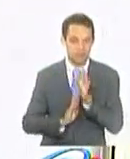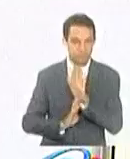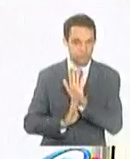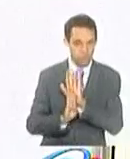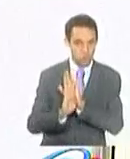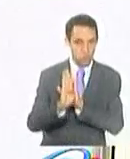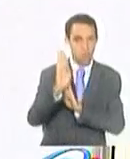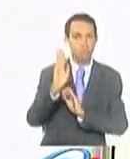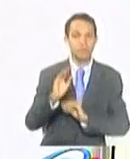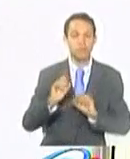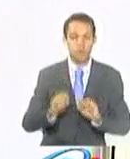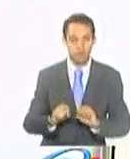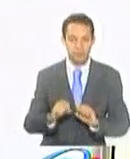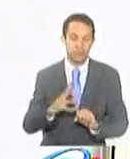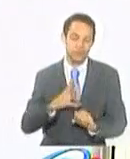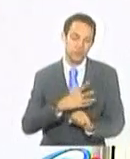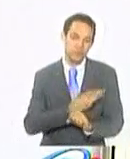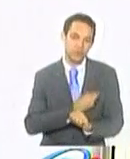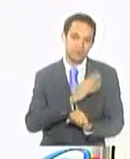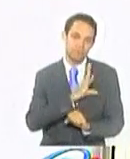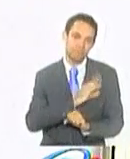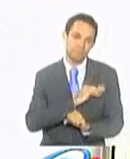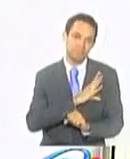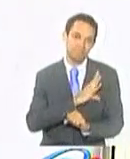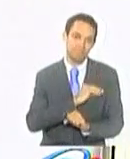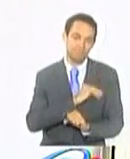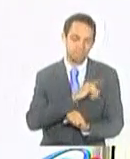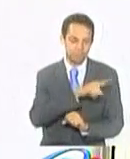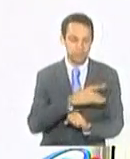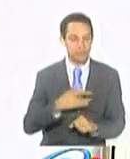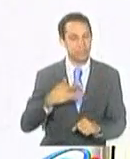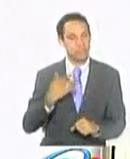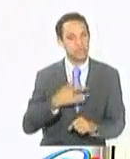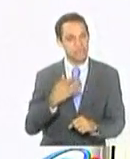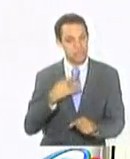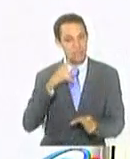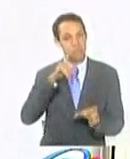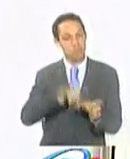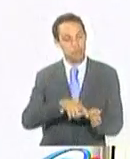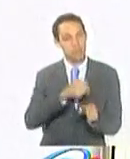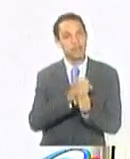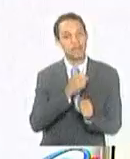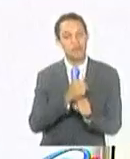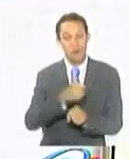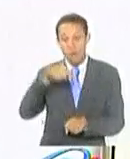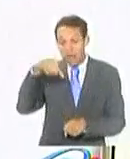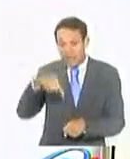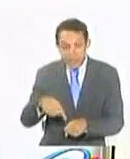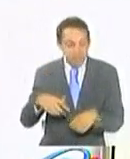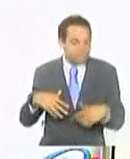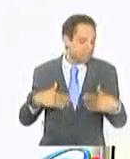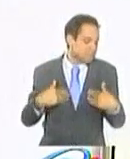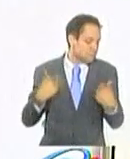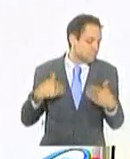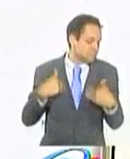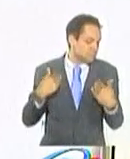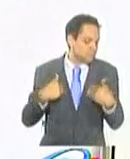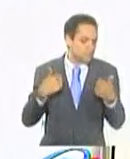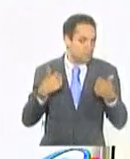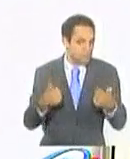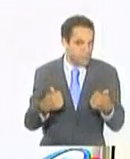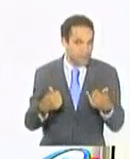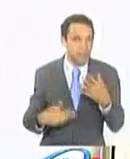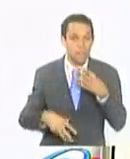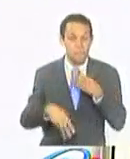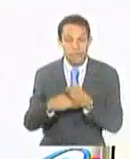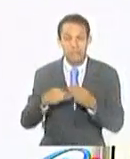de la televisión digital pues para nosotros es un enorme orgullo eh llegar a este aniversario a este cumpleaños tan importante y